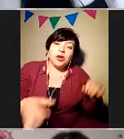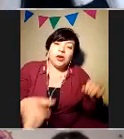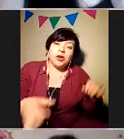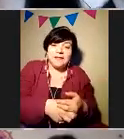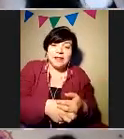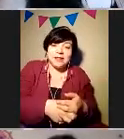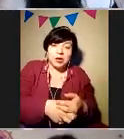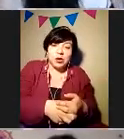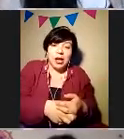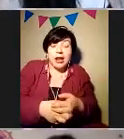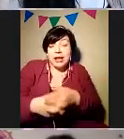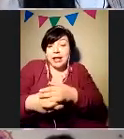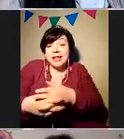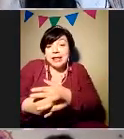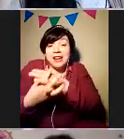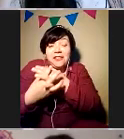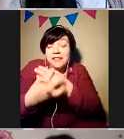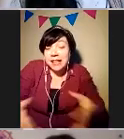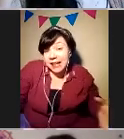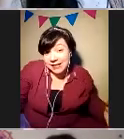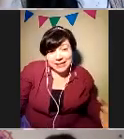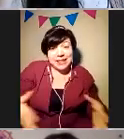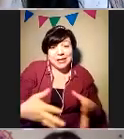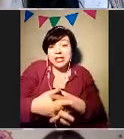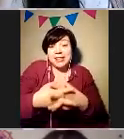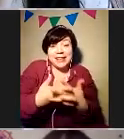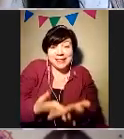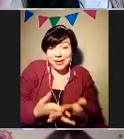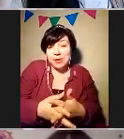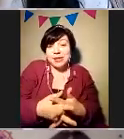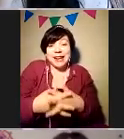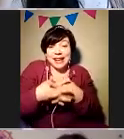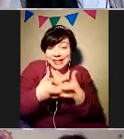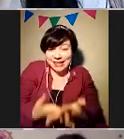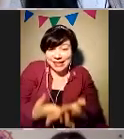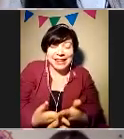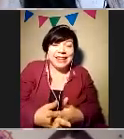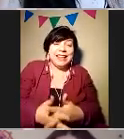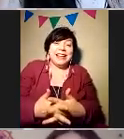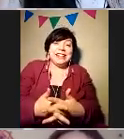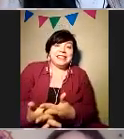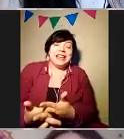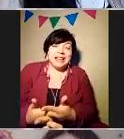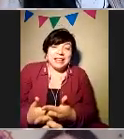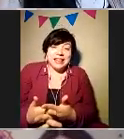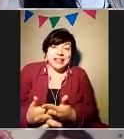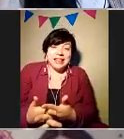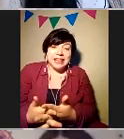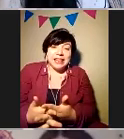empezaban a hacer avisos, van a estar en el evento, la gente hacía filas en la noche del día antes para entrar a las tiendas. Sí, yo tenía